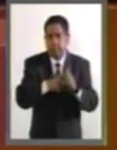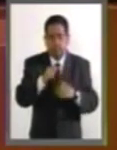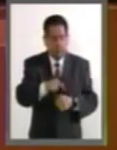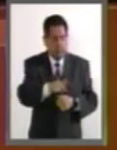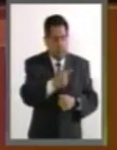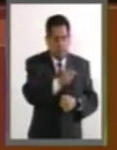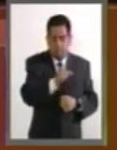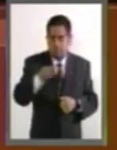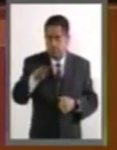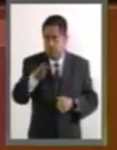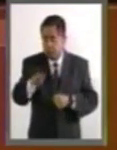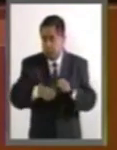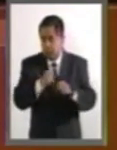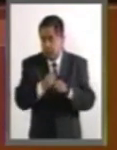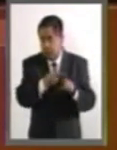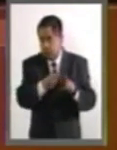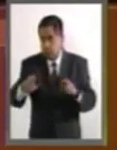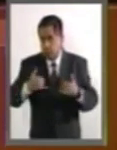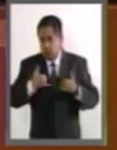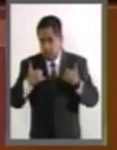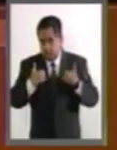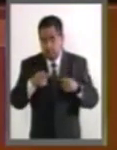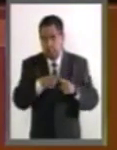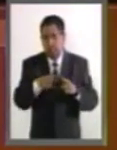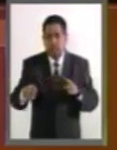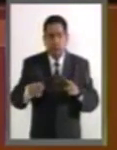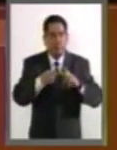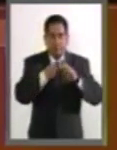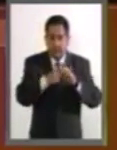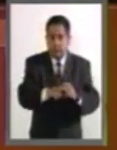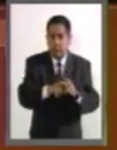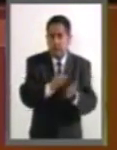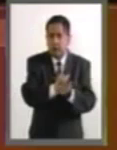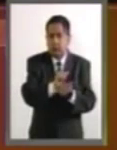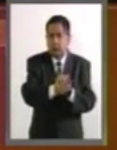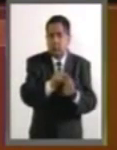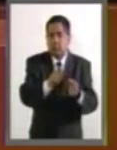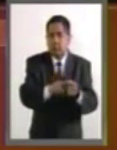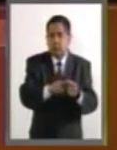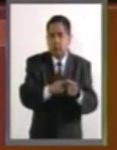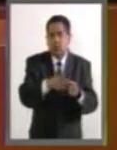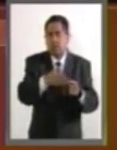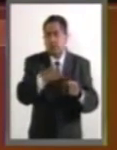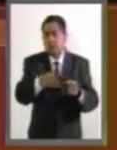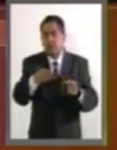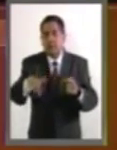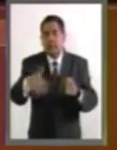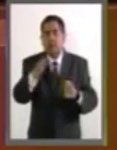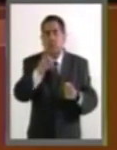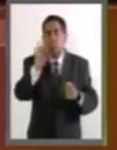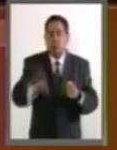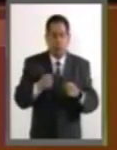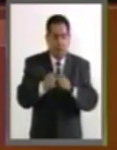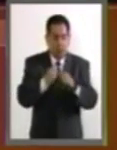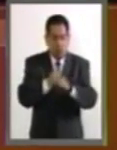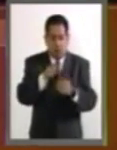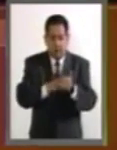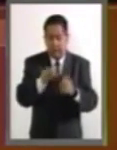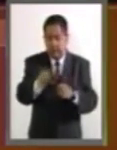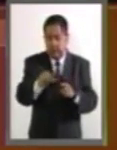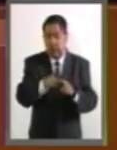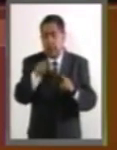12 a 19 años ha iniciado su vida sexual al paso del 15% del 2016